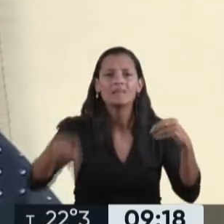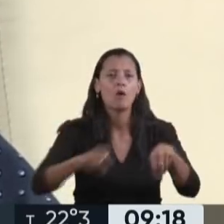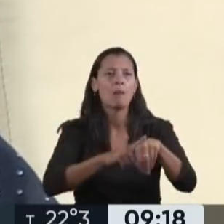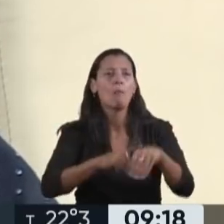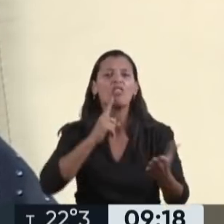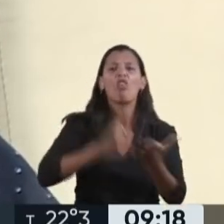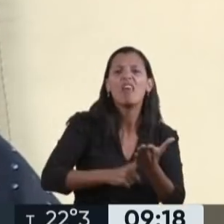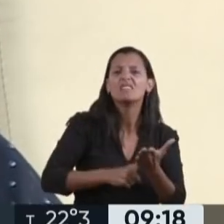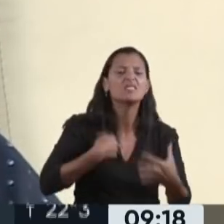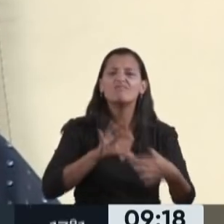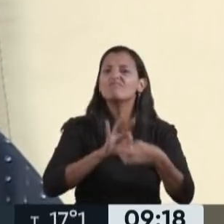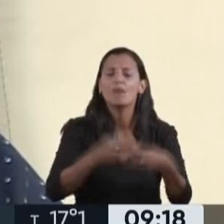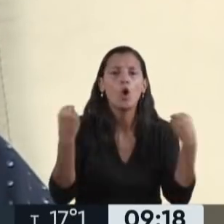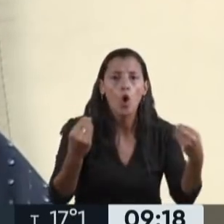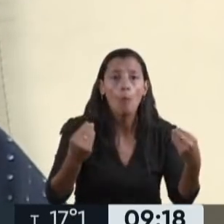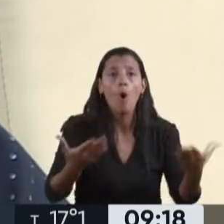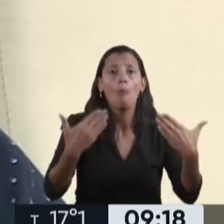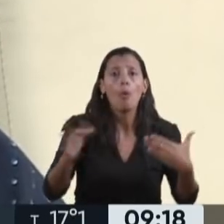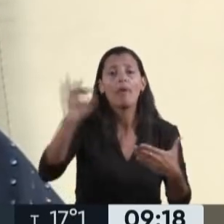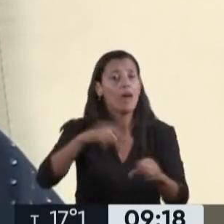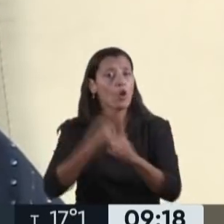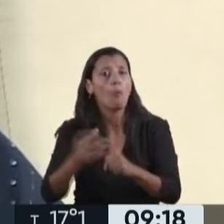indecisión? Y si no pagaran, ¿cómo creen que pueden